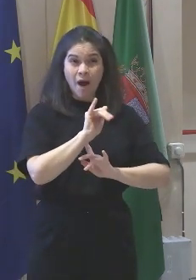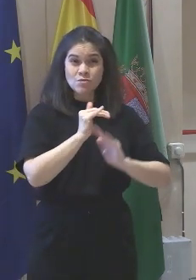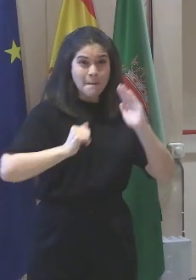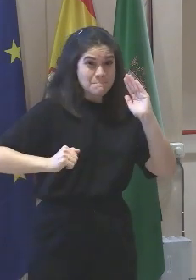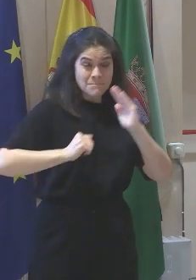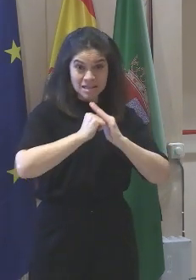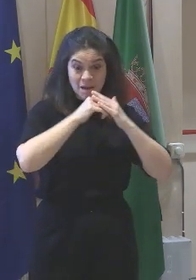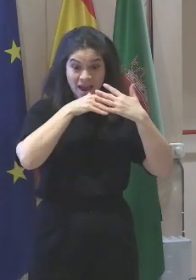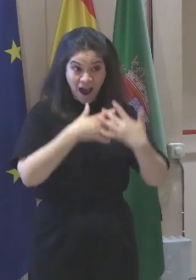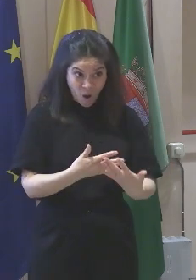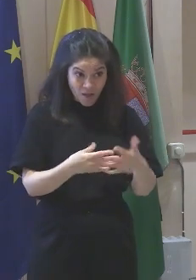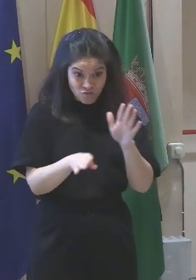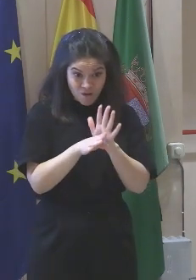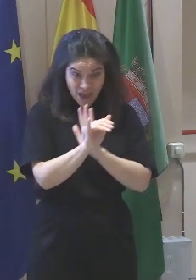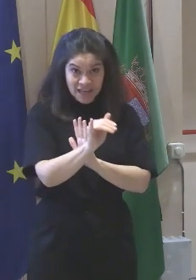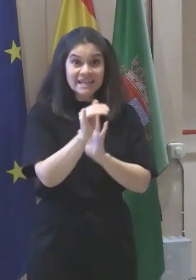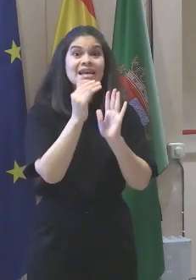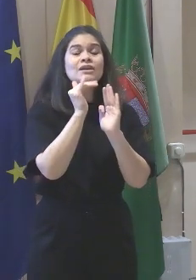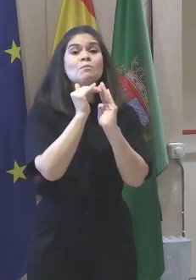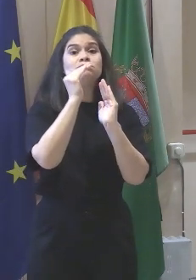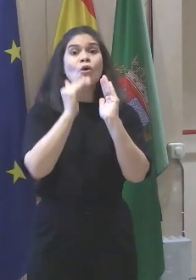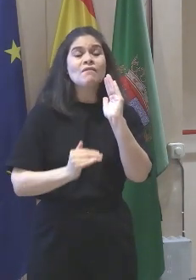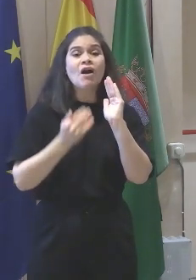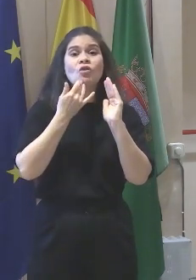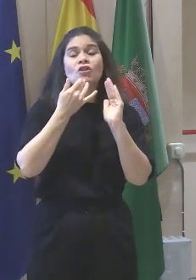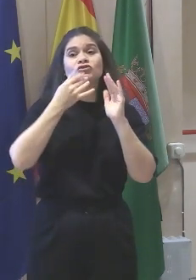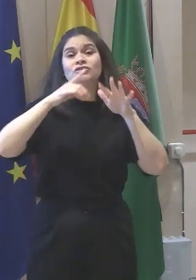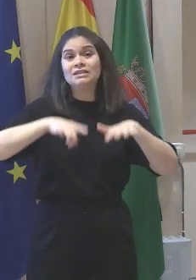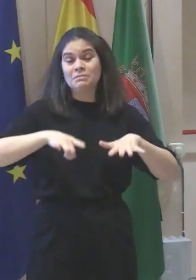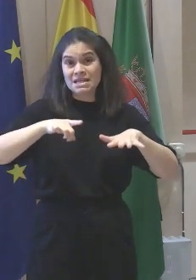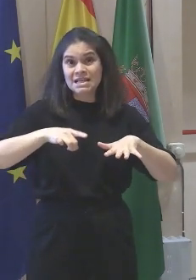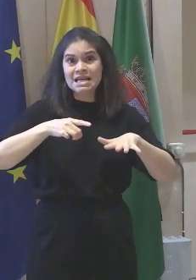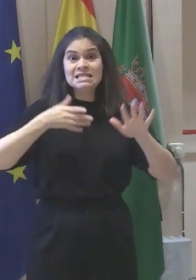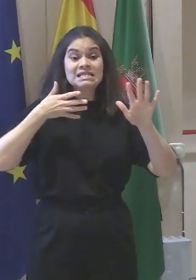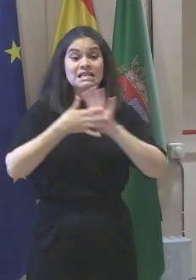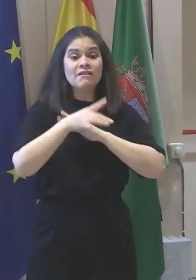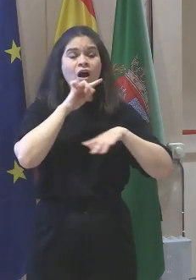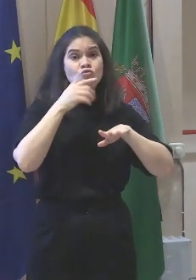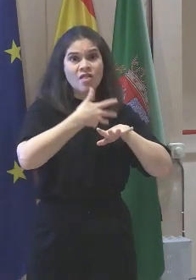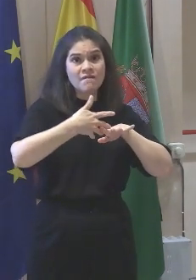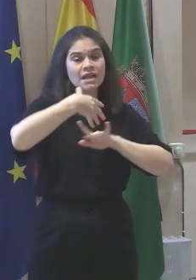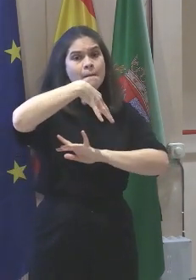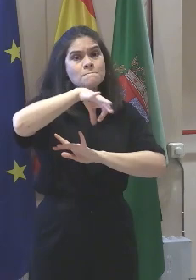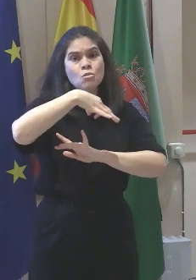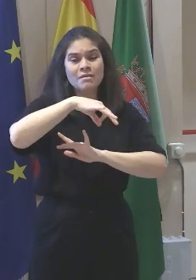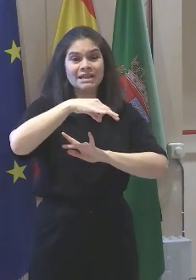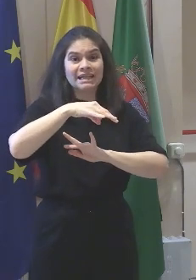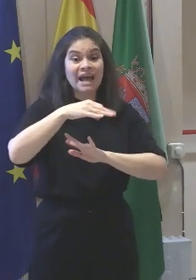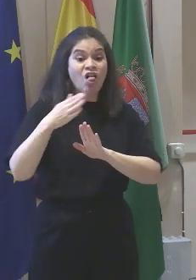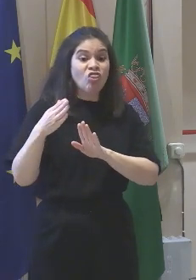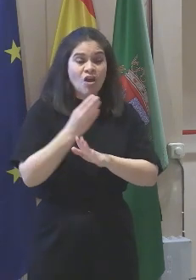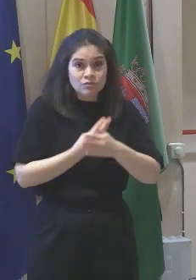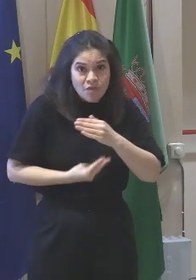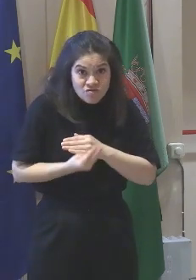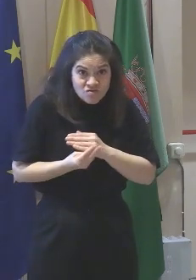vigente, que es que cuando aparece una diabetes por debajo de los 6 meses, es una diabetes monogénica neonatal, ¿no? No es una